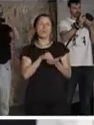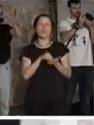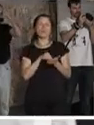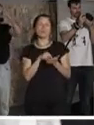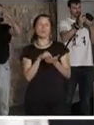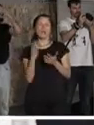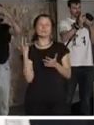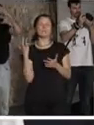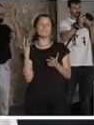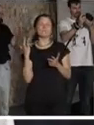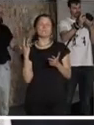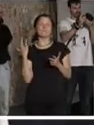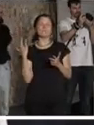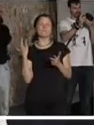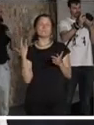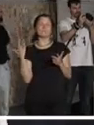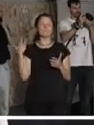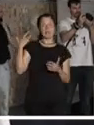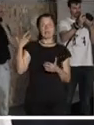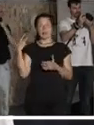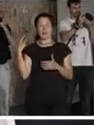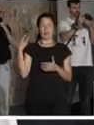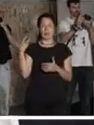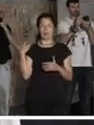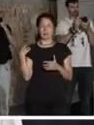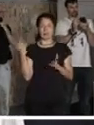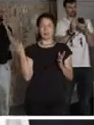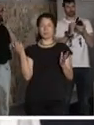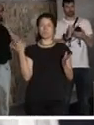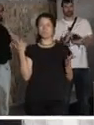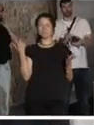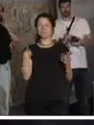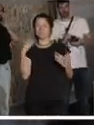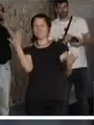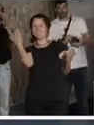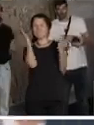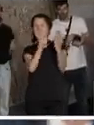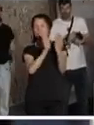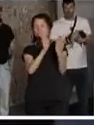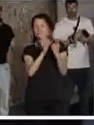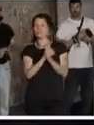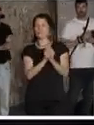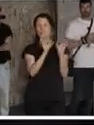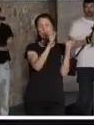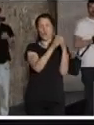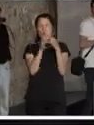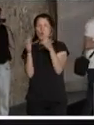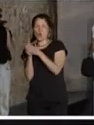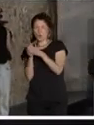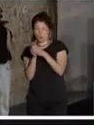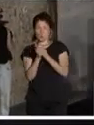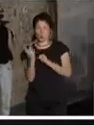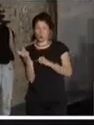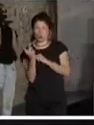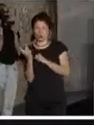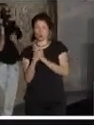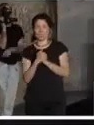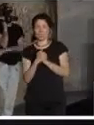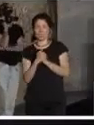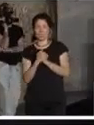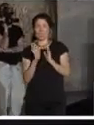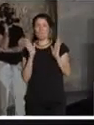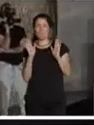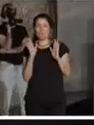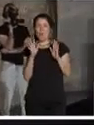confrontación especialmente en campaña lo veis sobre actúan la confrontación entre los partidos del bipartidismo pero